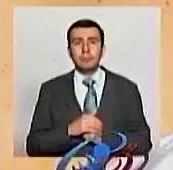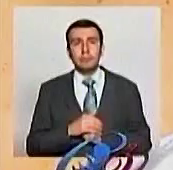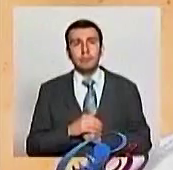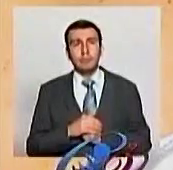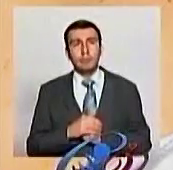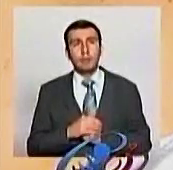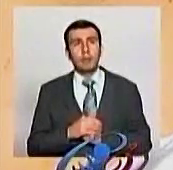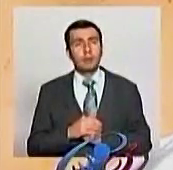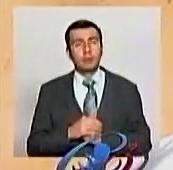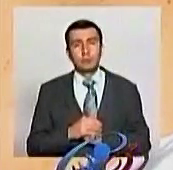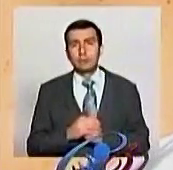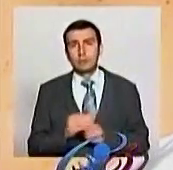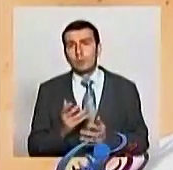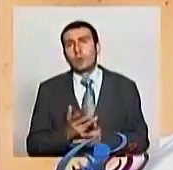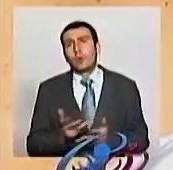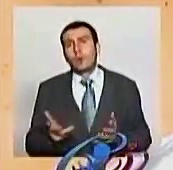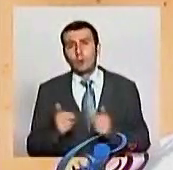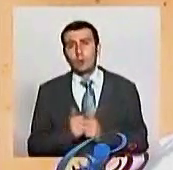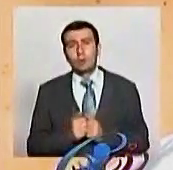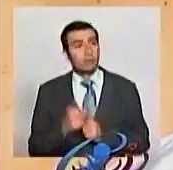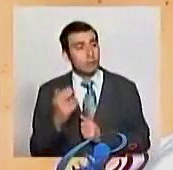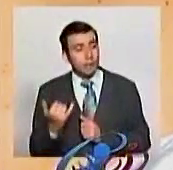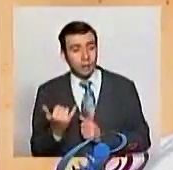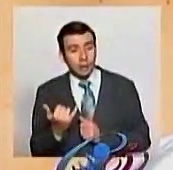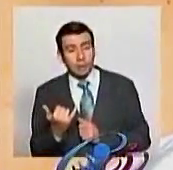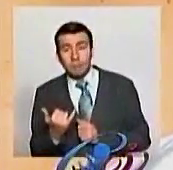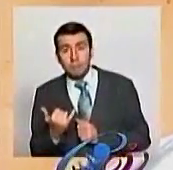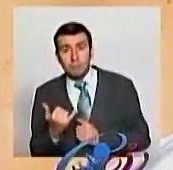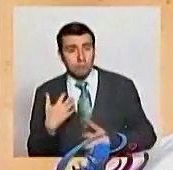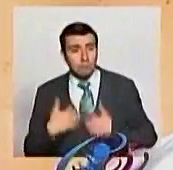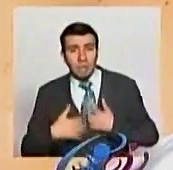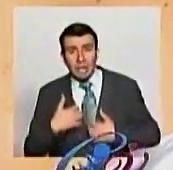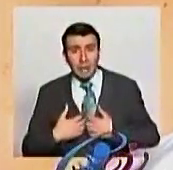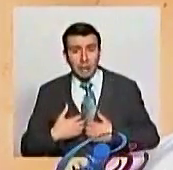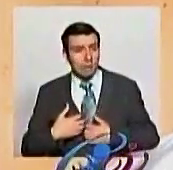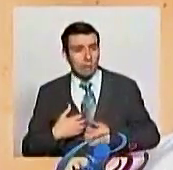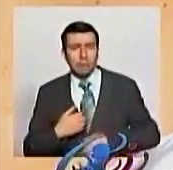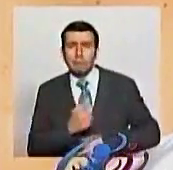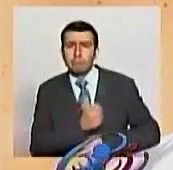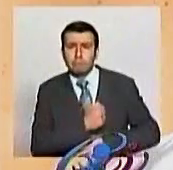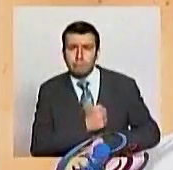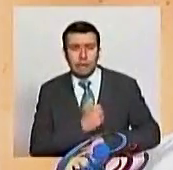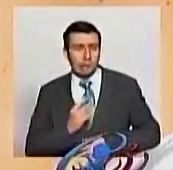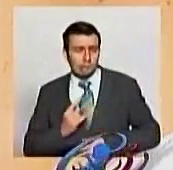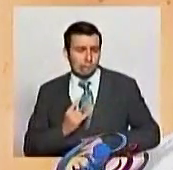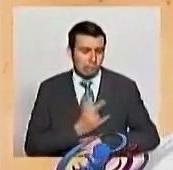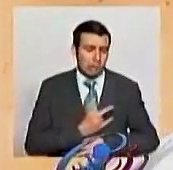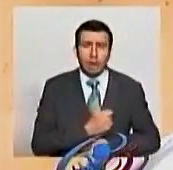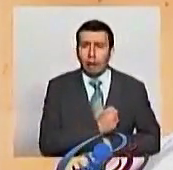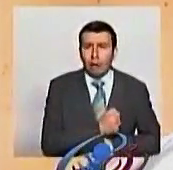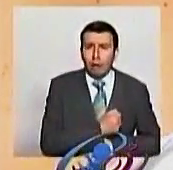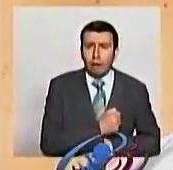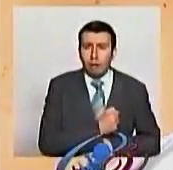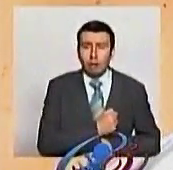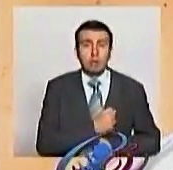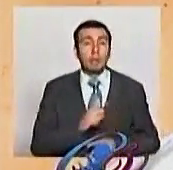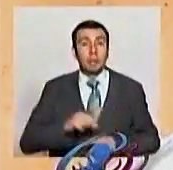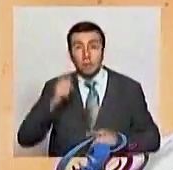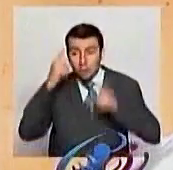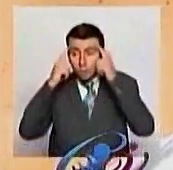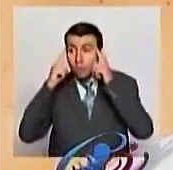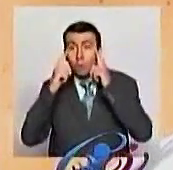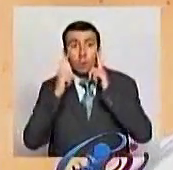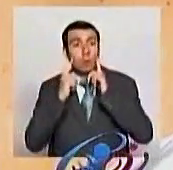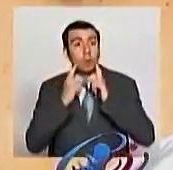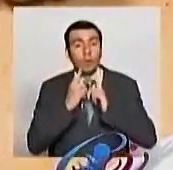cosas, ¿cierto? Esos miedos también se desarrollan con dolor en el pecho, también con sudoración, con